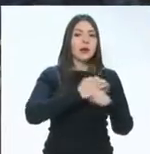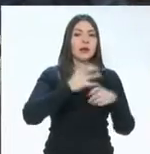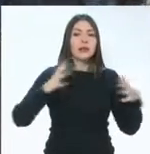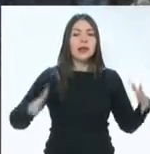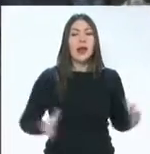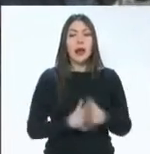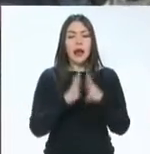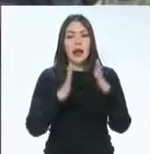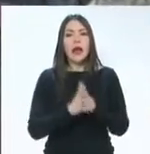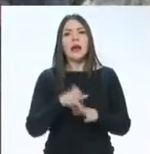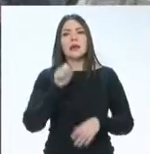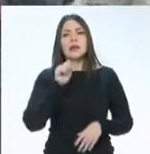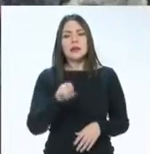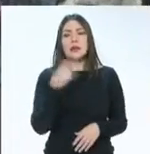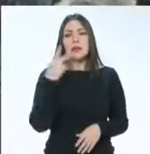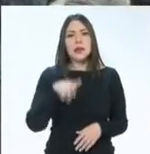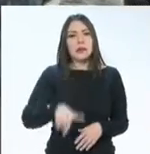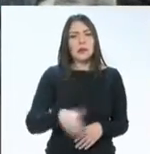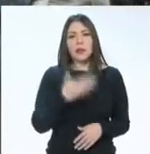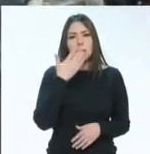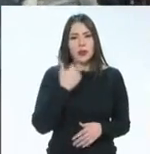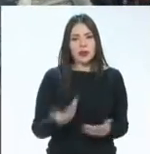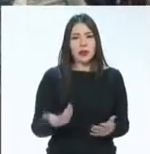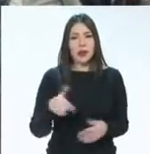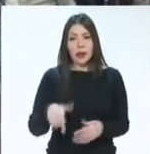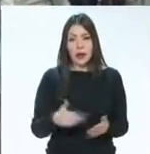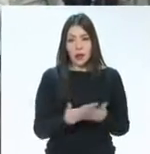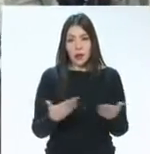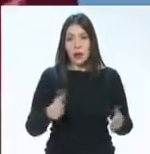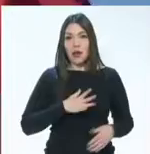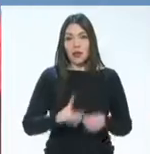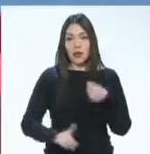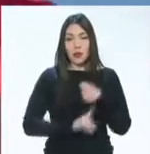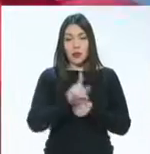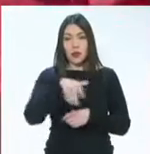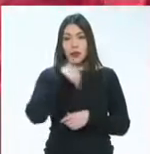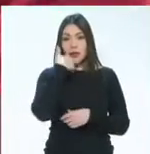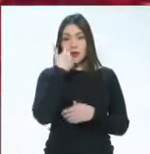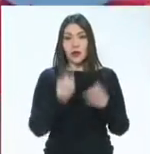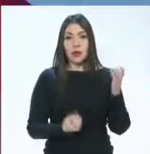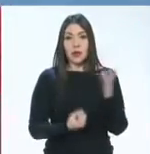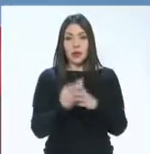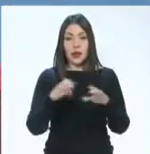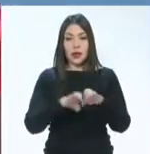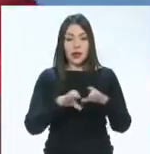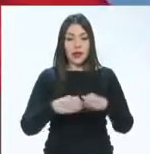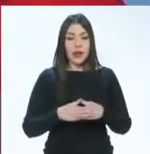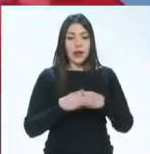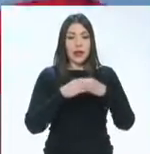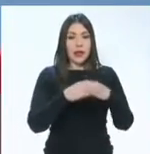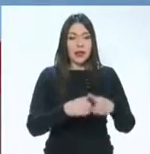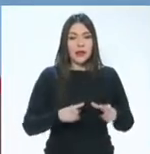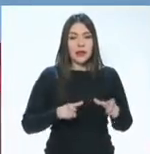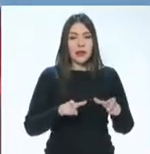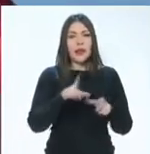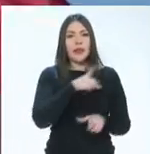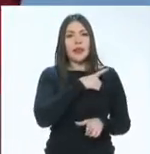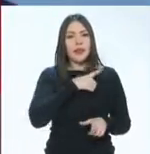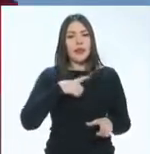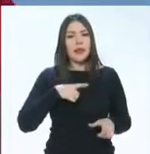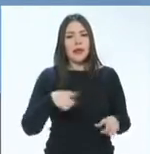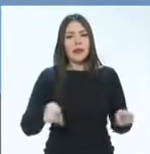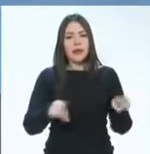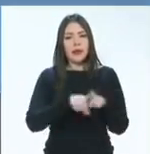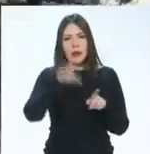problema, porque crear la Guardia Nacional tiene que sujetarse constitucionalmente a